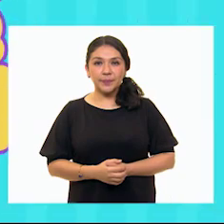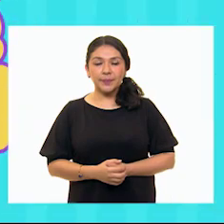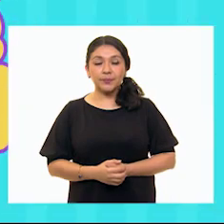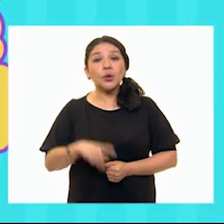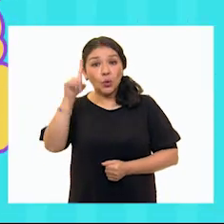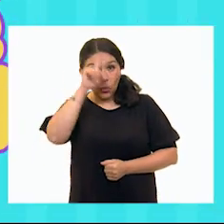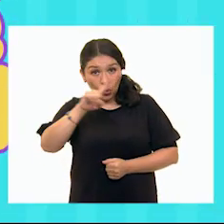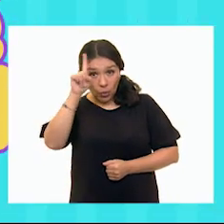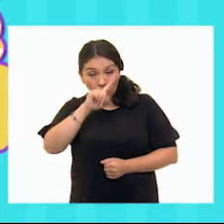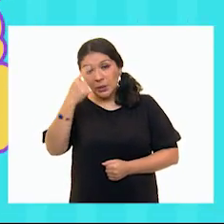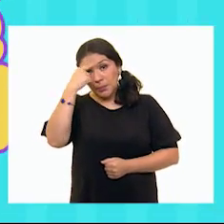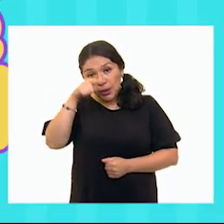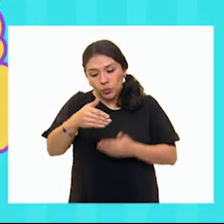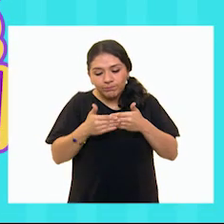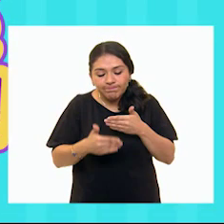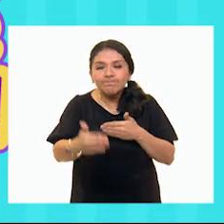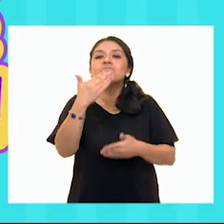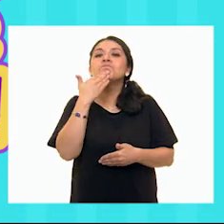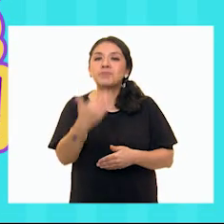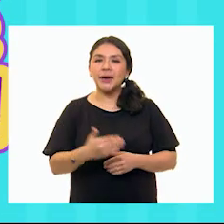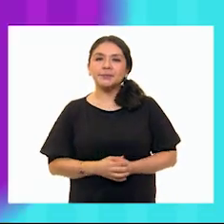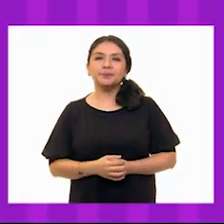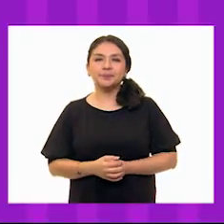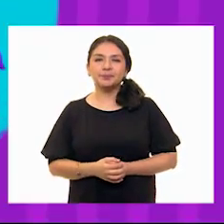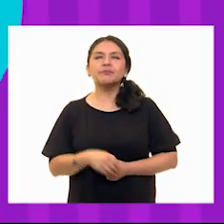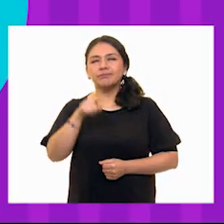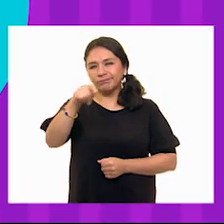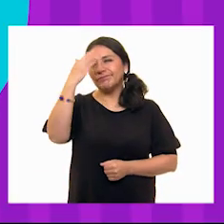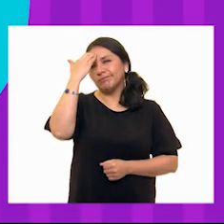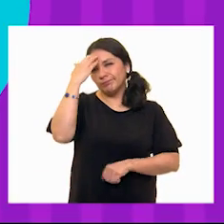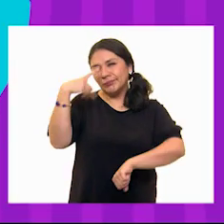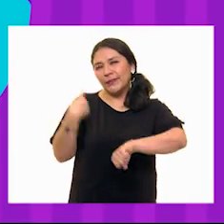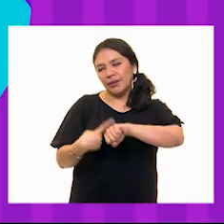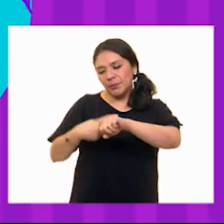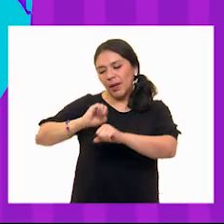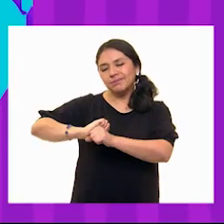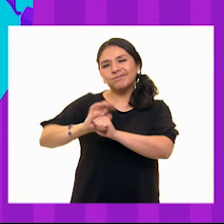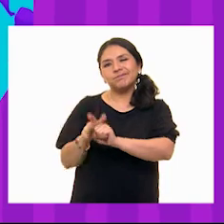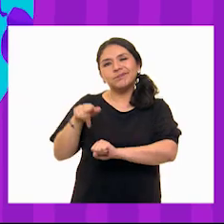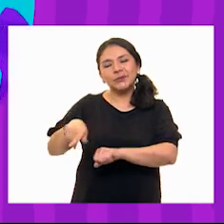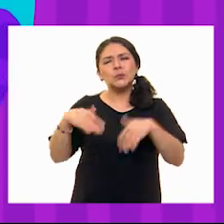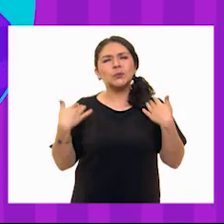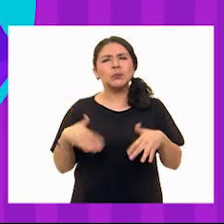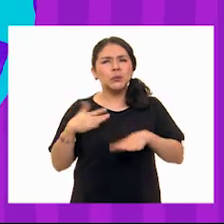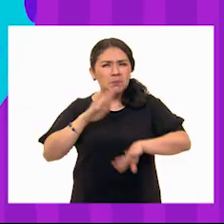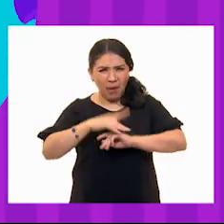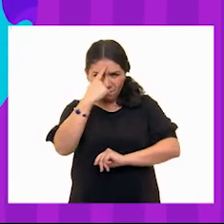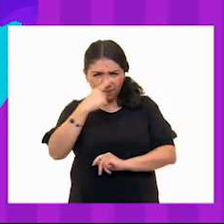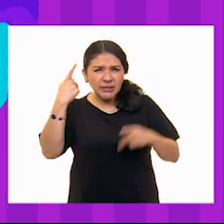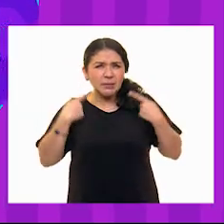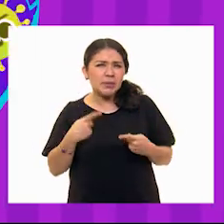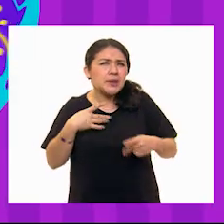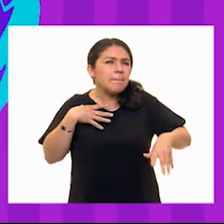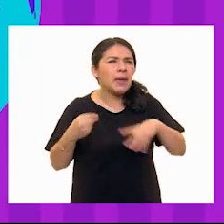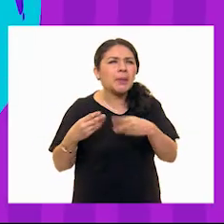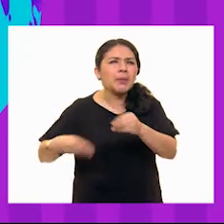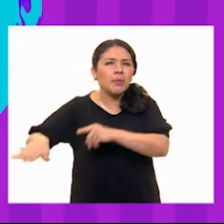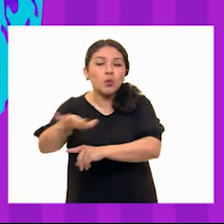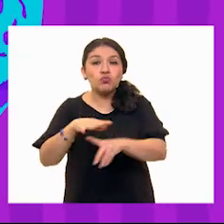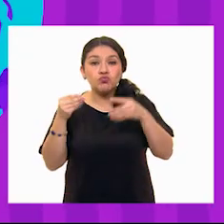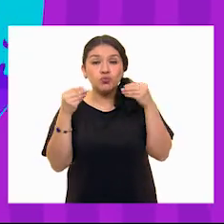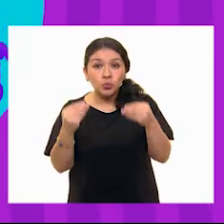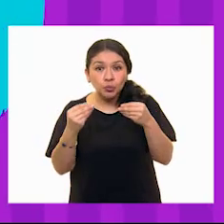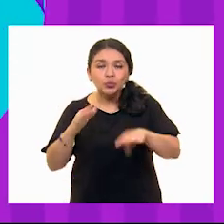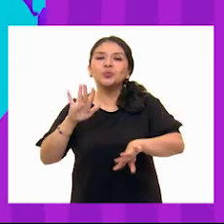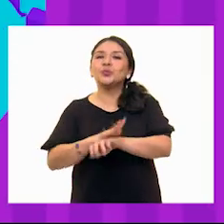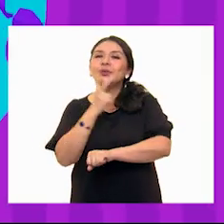Buenas prácticas para seguir adelante. Como todos sabemos, la COVID-19 es una enfermedad que se contagia muy fácilmente entre las